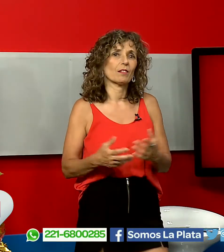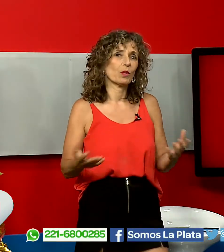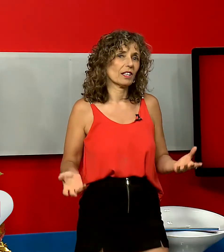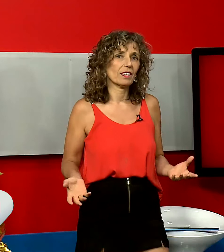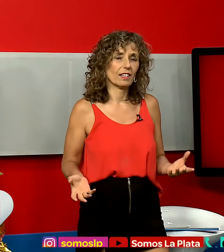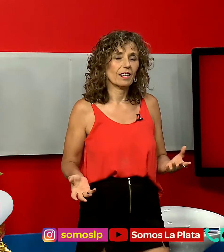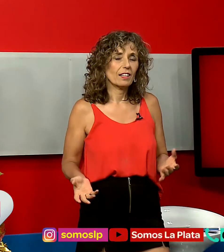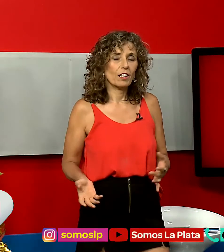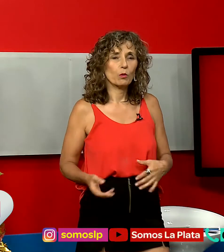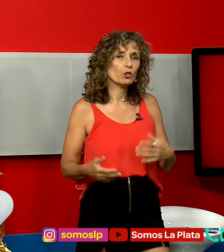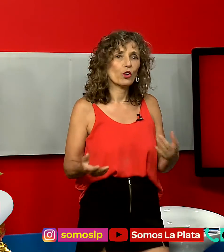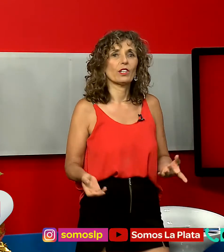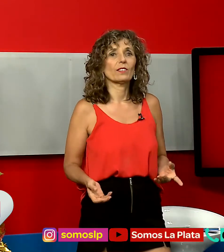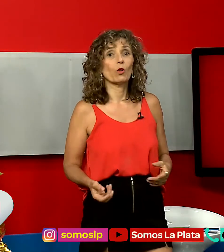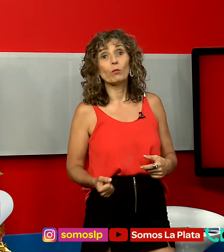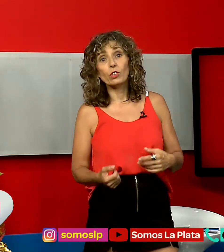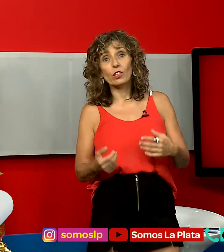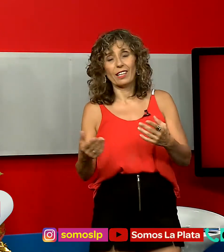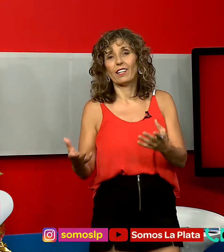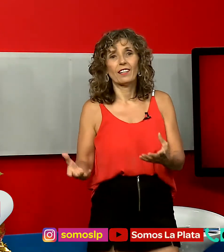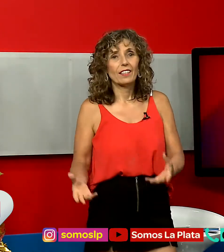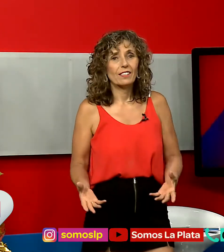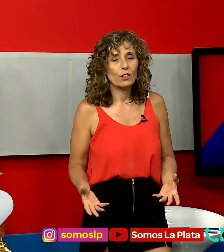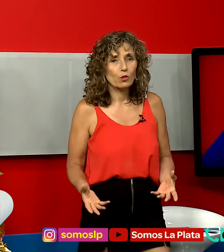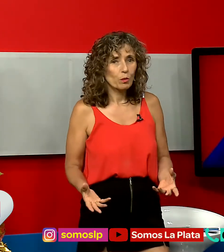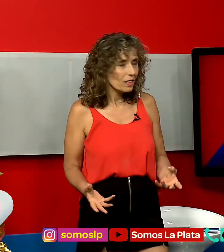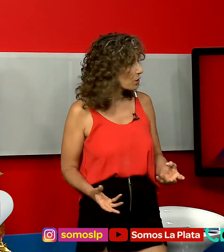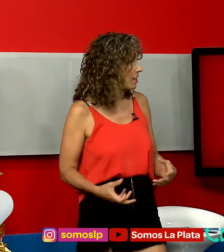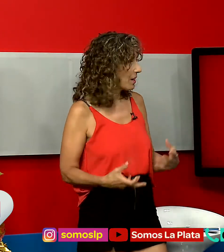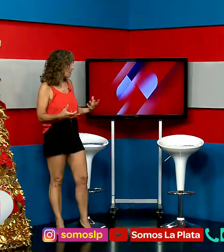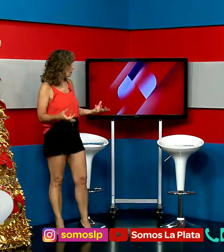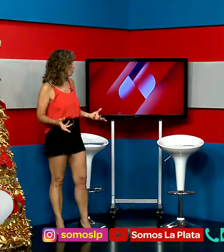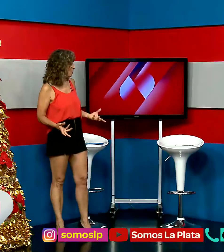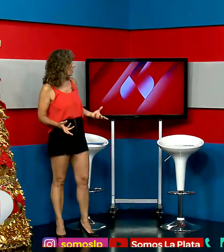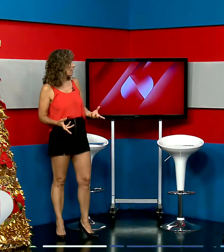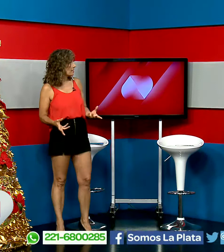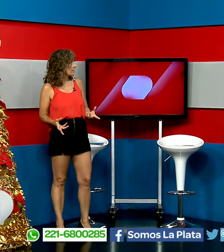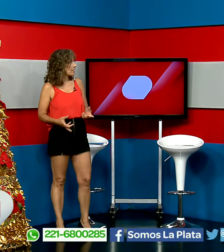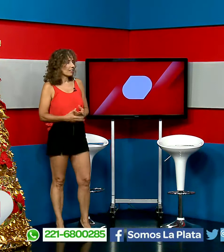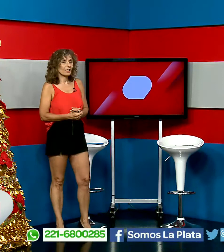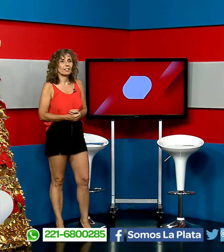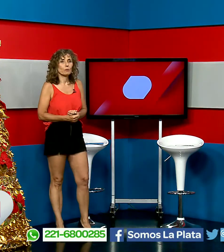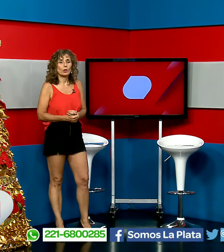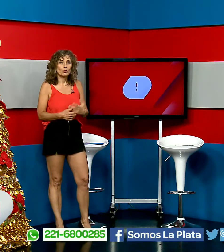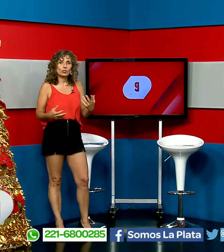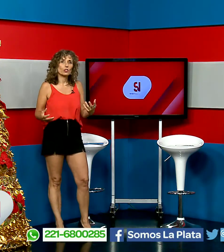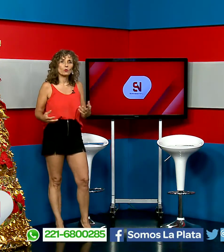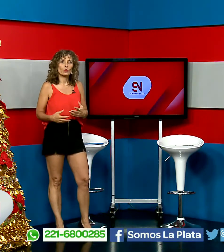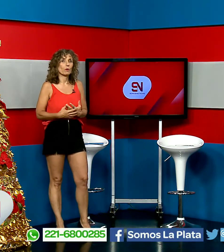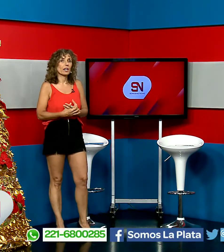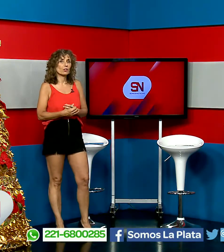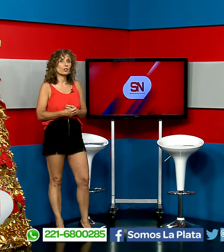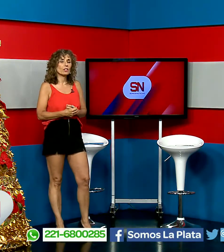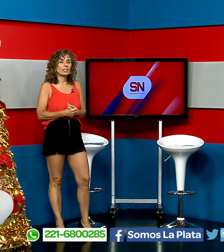Noticias muestras de escultores o músicos que hicieron sus videos a través de la virtualidad. Bueno, a todos ellos